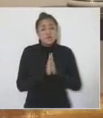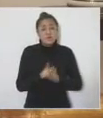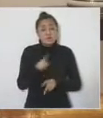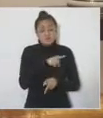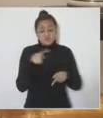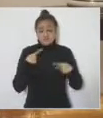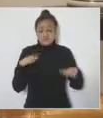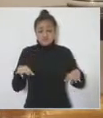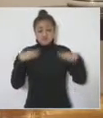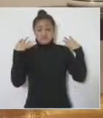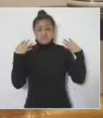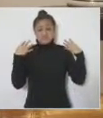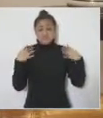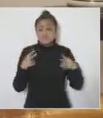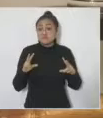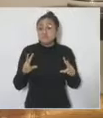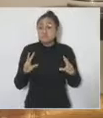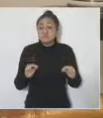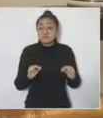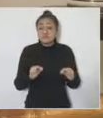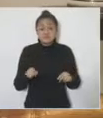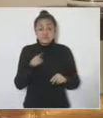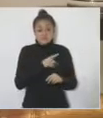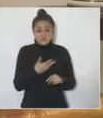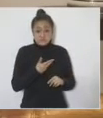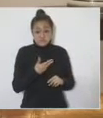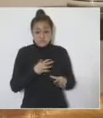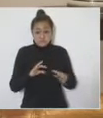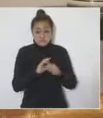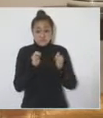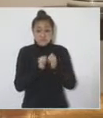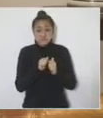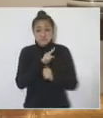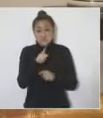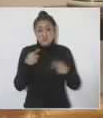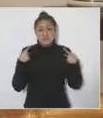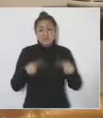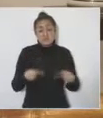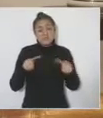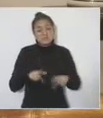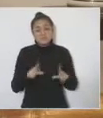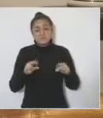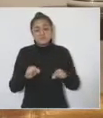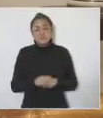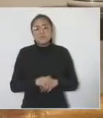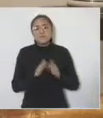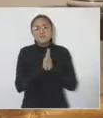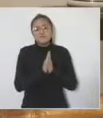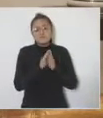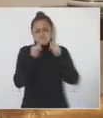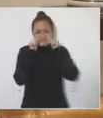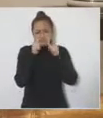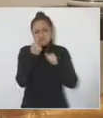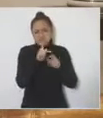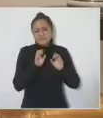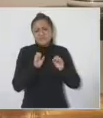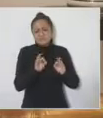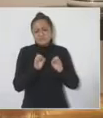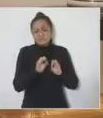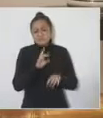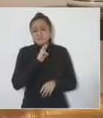nadie de los que tienen quieren tener vínculos con el gobierno que los atiendan en sus